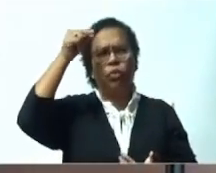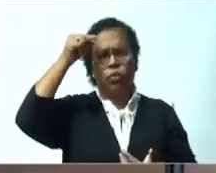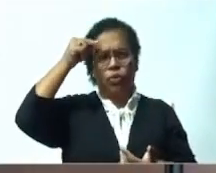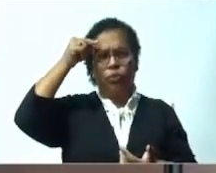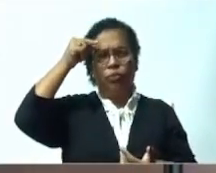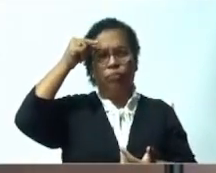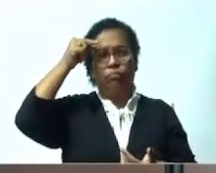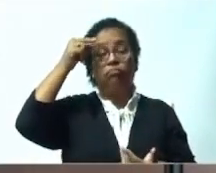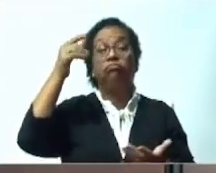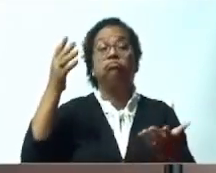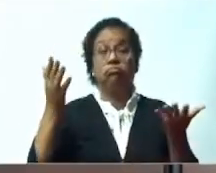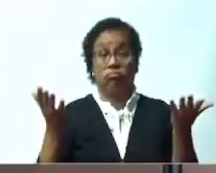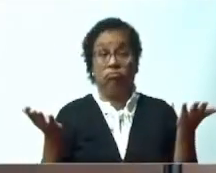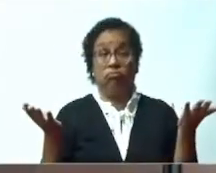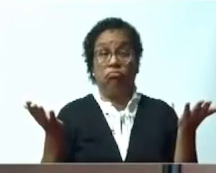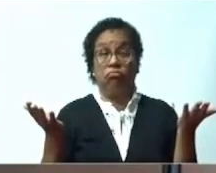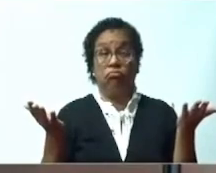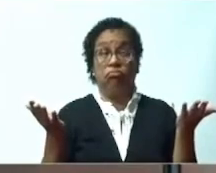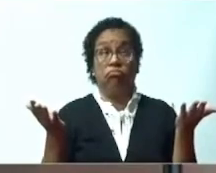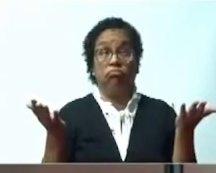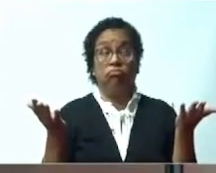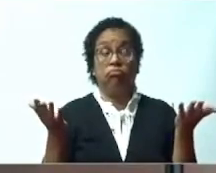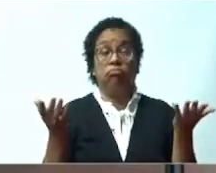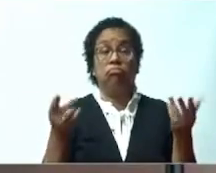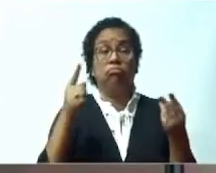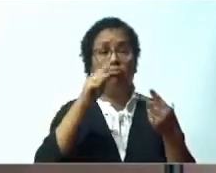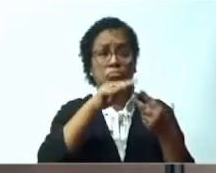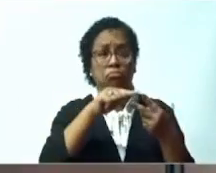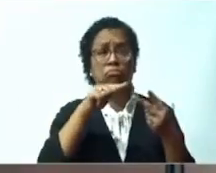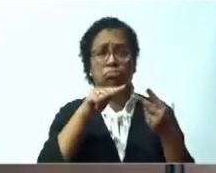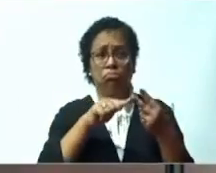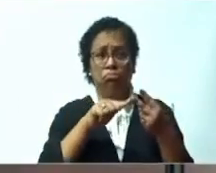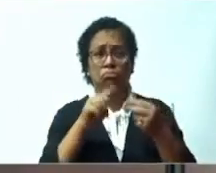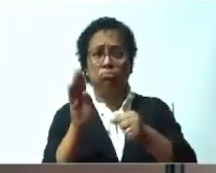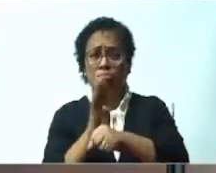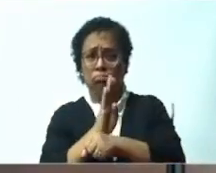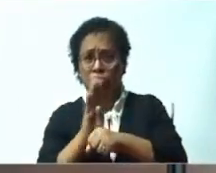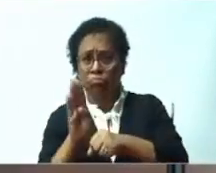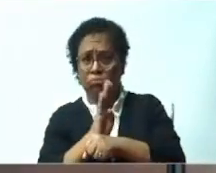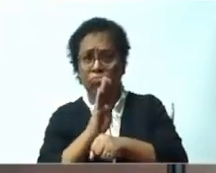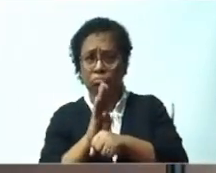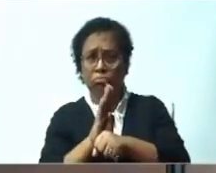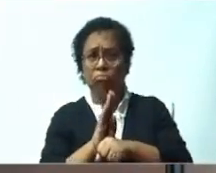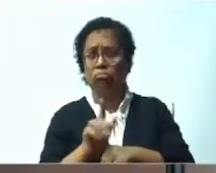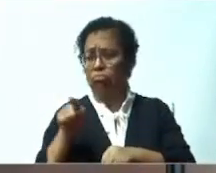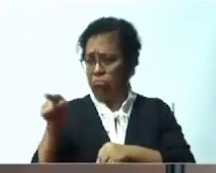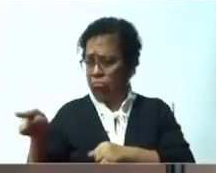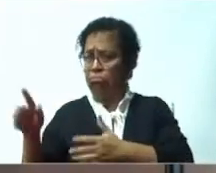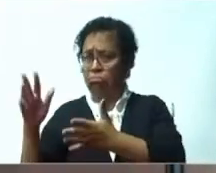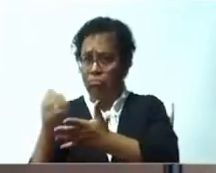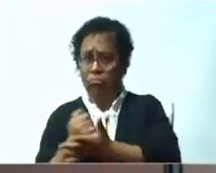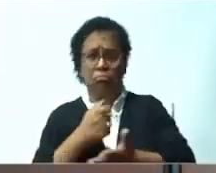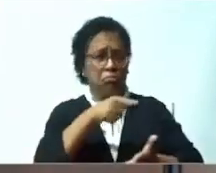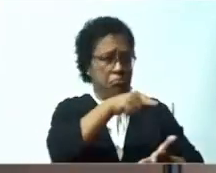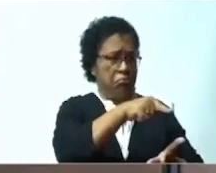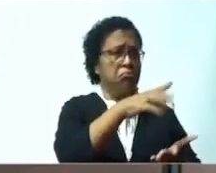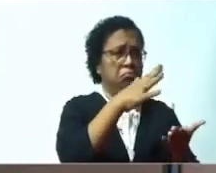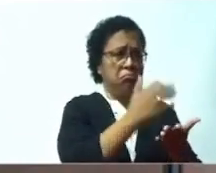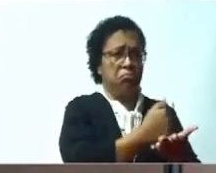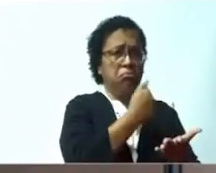Toda parte que hace un negocio, las dos partes tienen beneficio mutuo. Y es lógico que